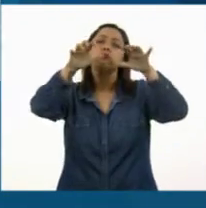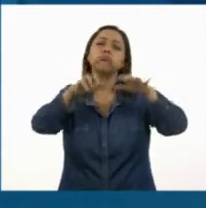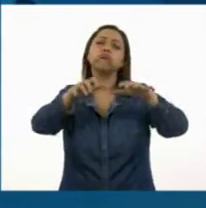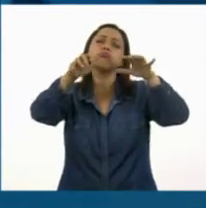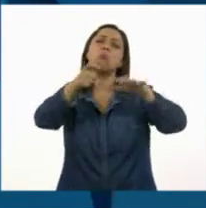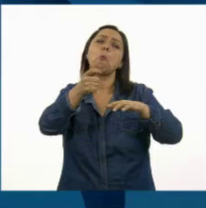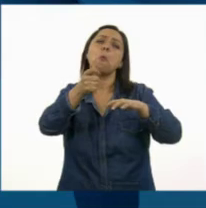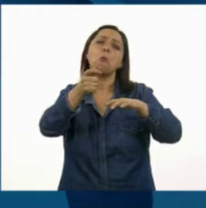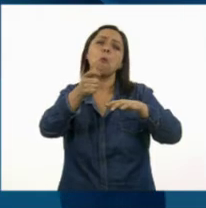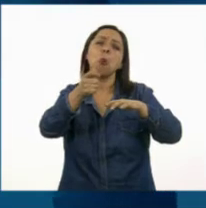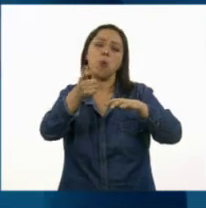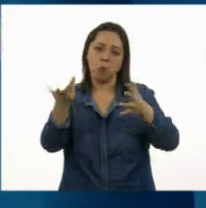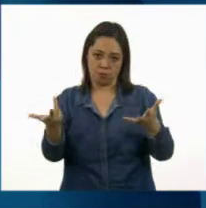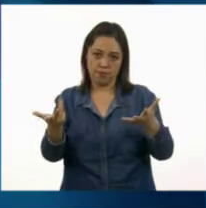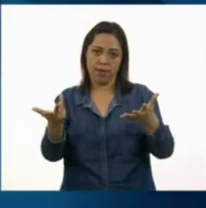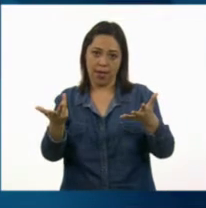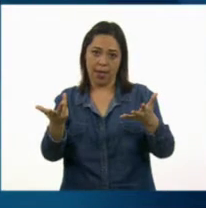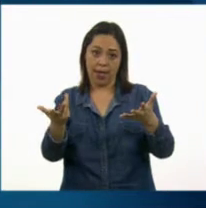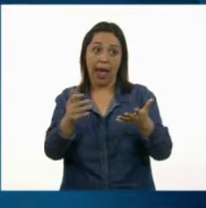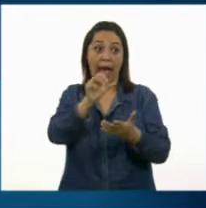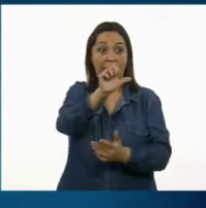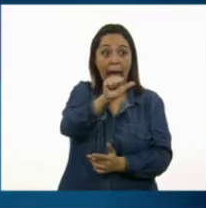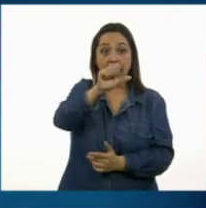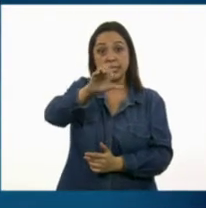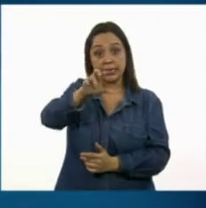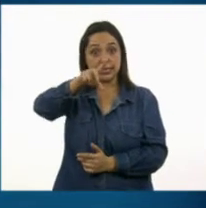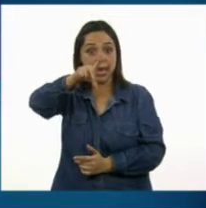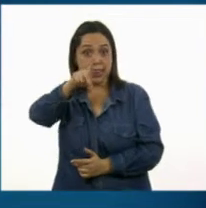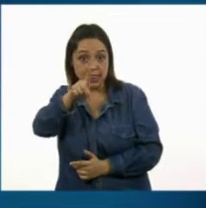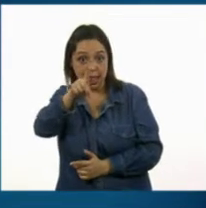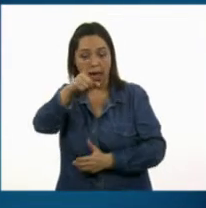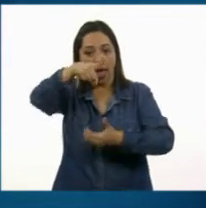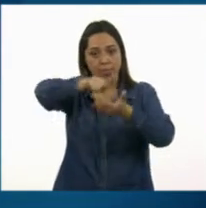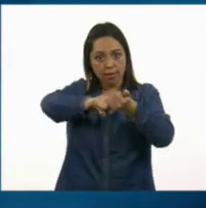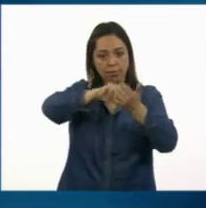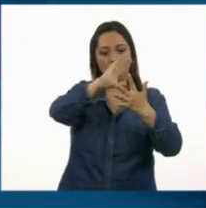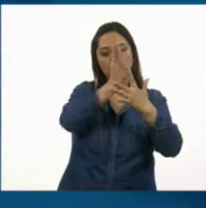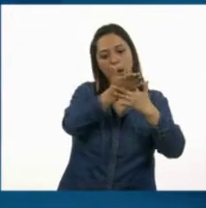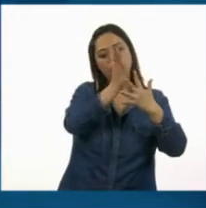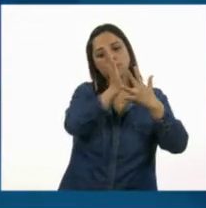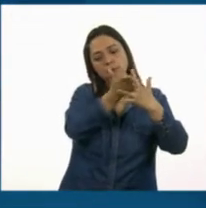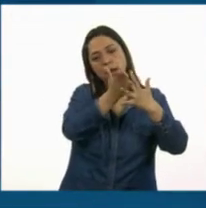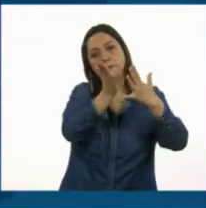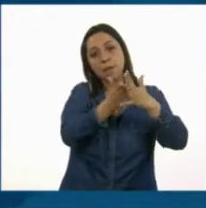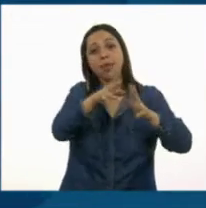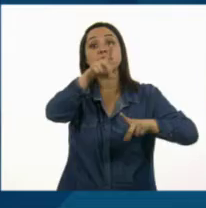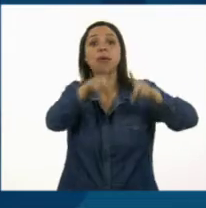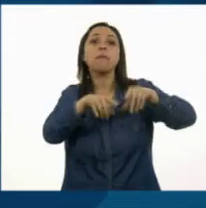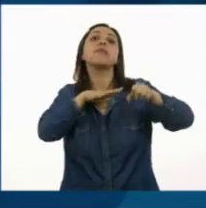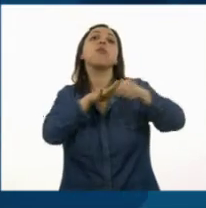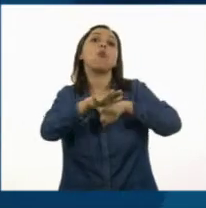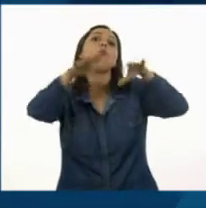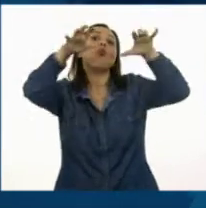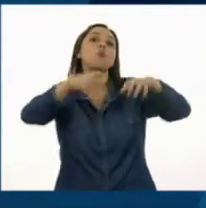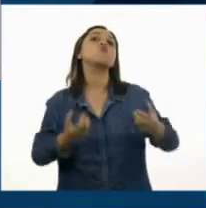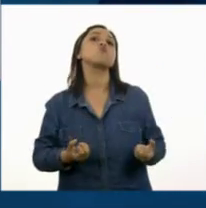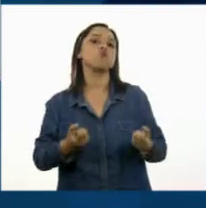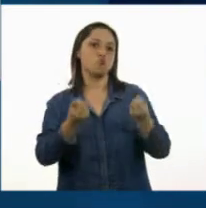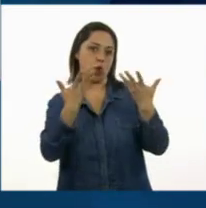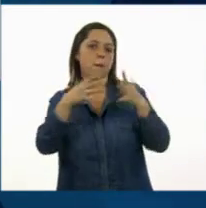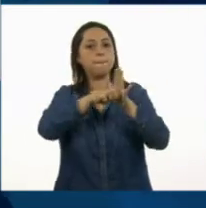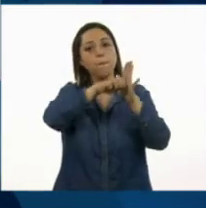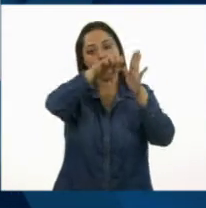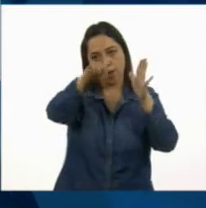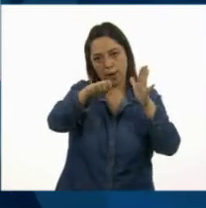año. Los climas A, C y D se dividen en subgrupos dependiendo del régimen de lluvia que presentan. Por ejemplo,